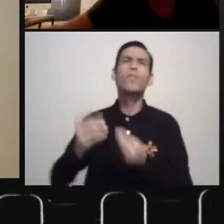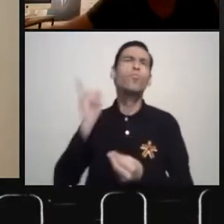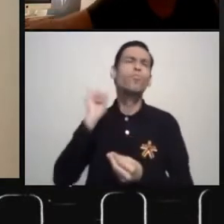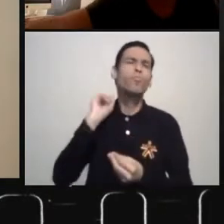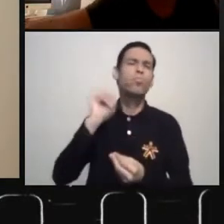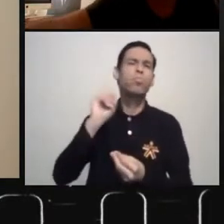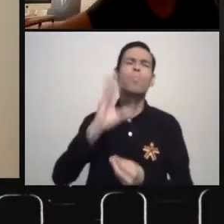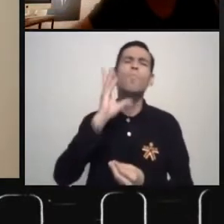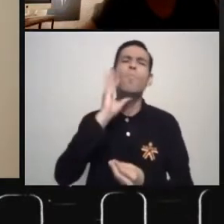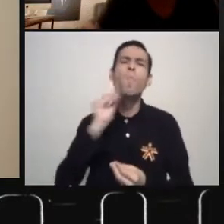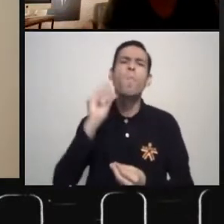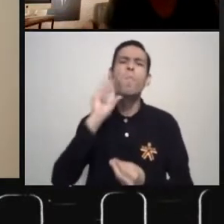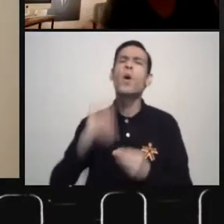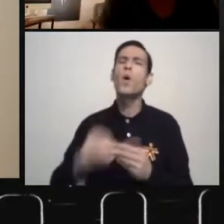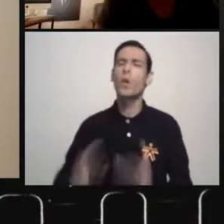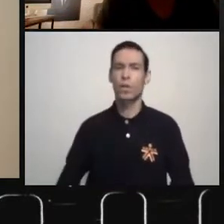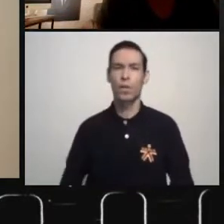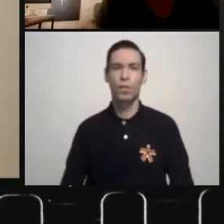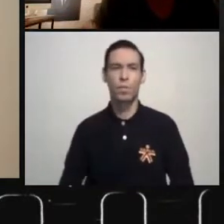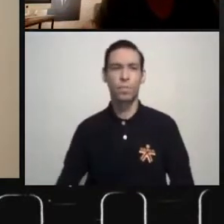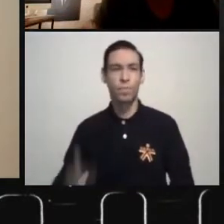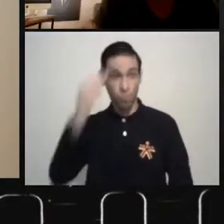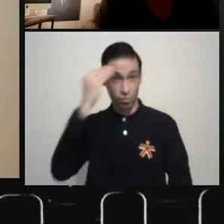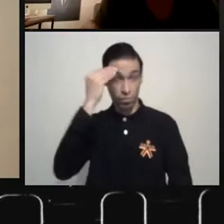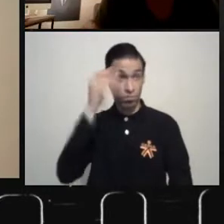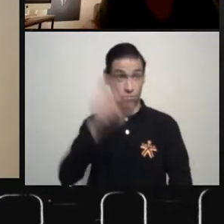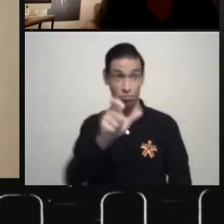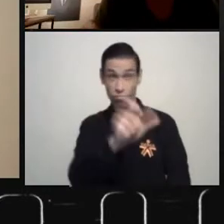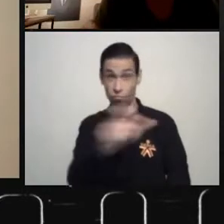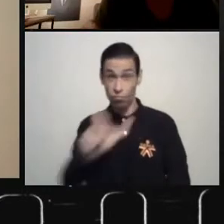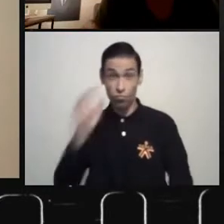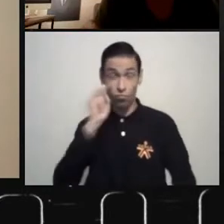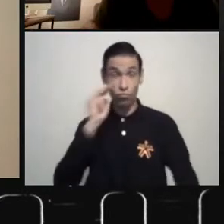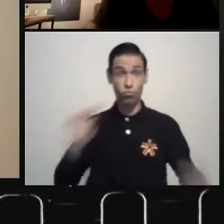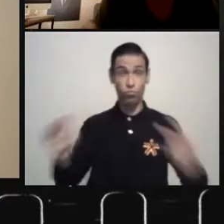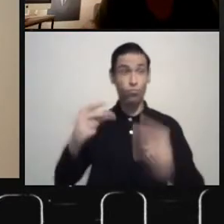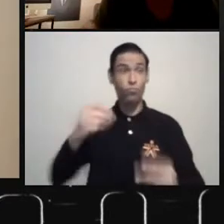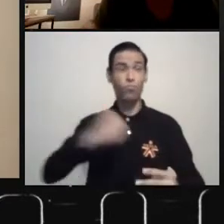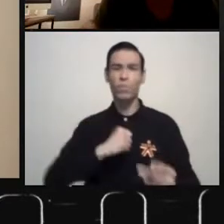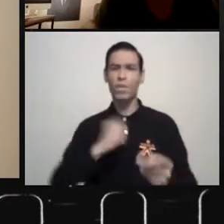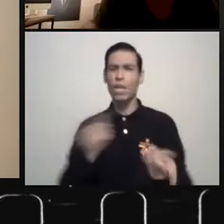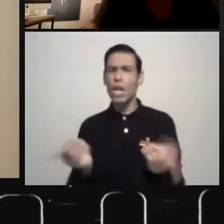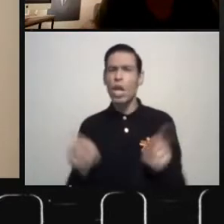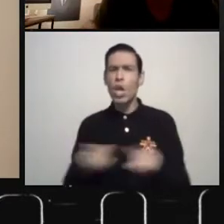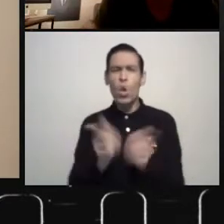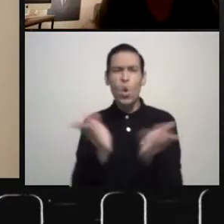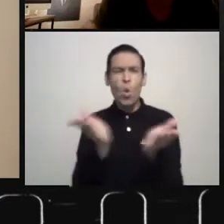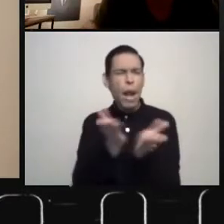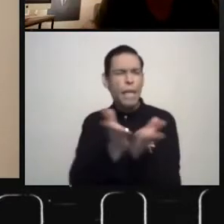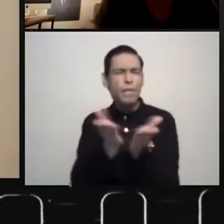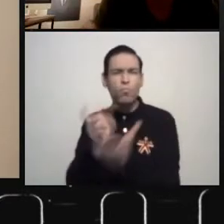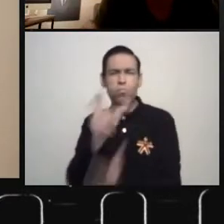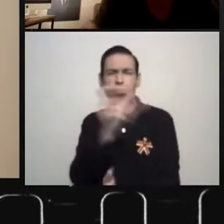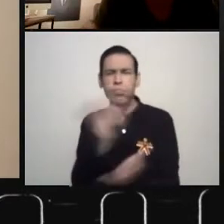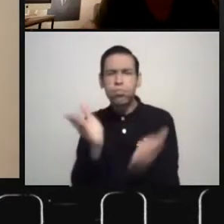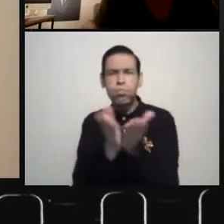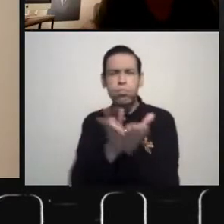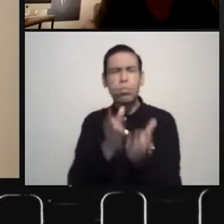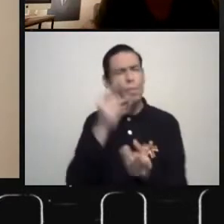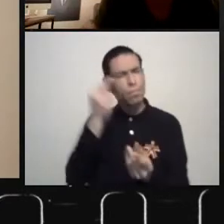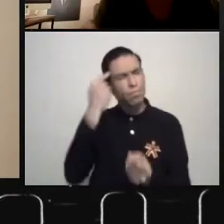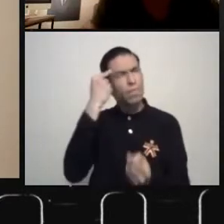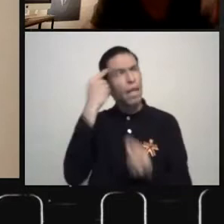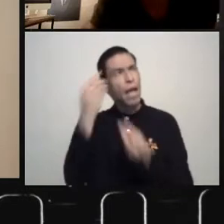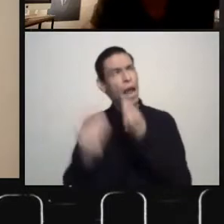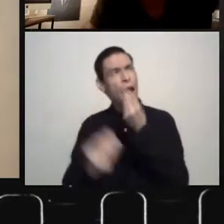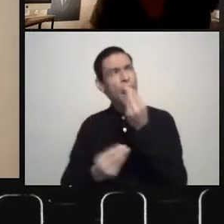también que estamos entre el público una muy buena cantidad de estudiantes, pues que quieren saber por dónde se van, por cuáles puede ser la ruta, sin que